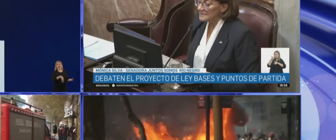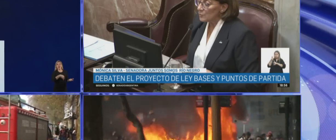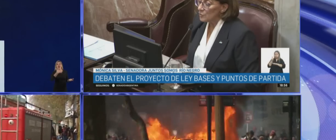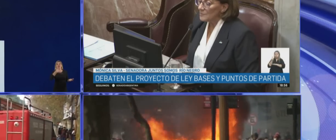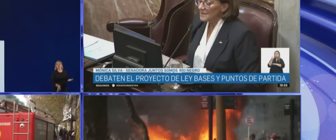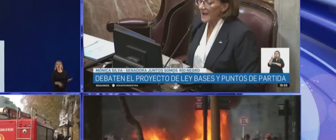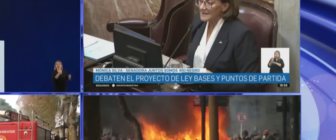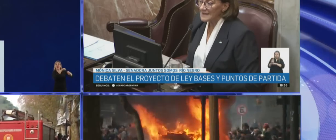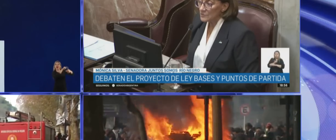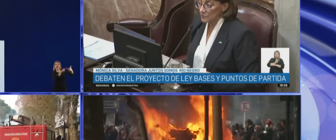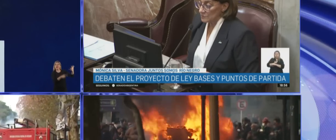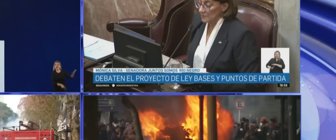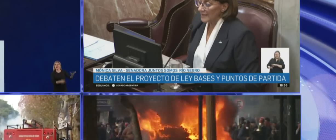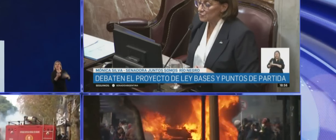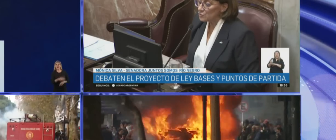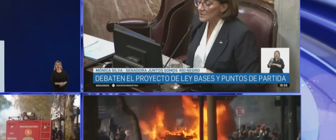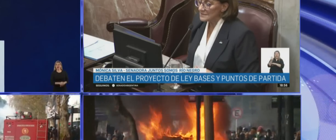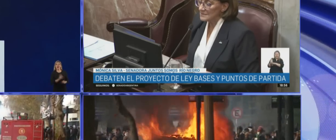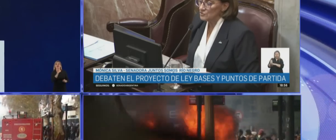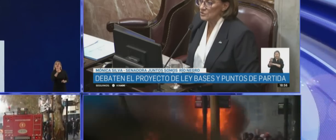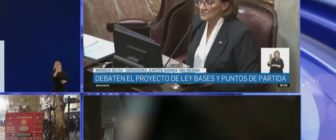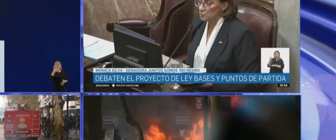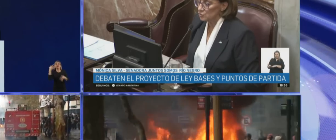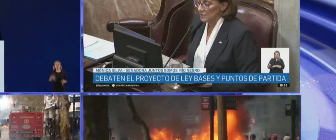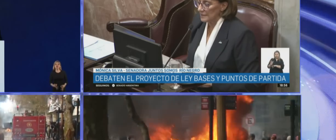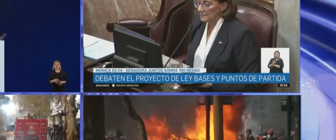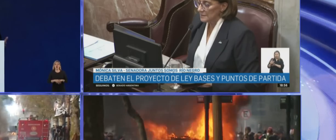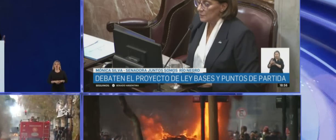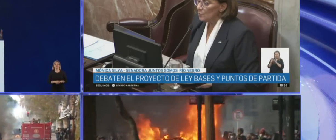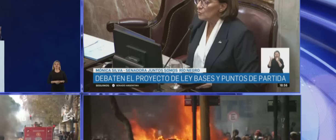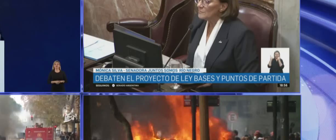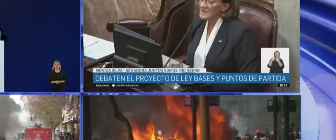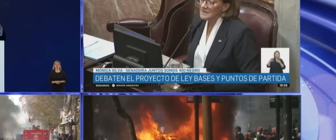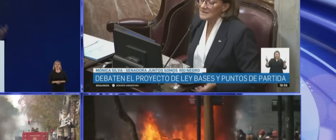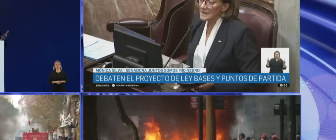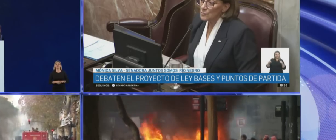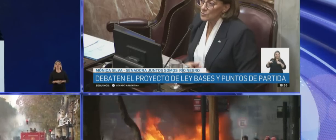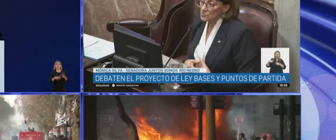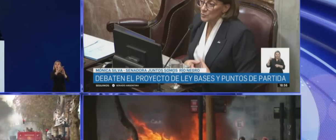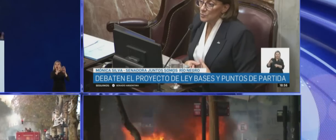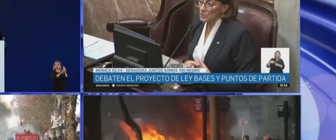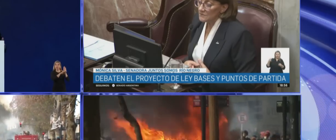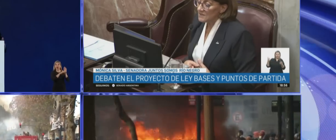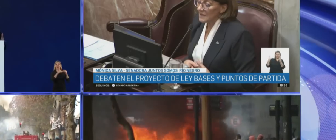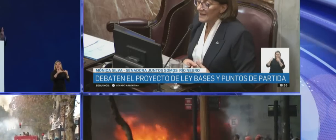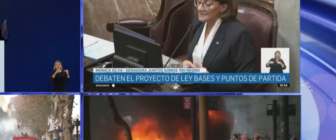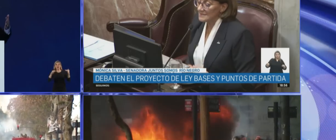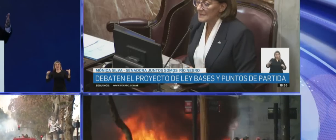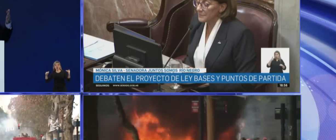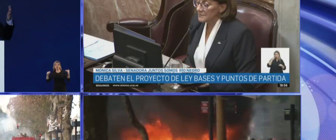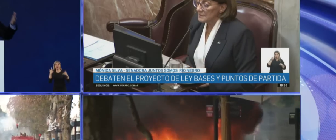también de quién toma las decisiones. Un programa de estabilización básicamente tiene 3